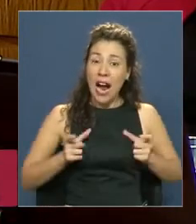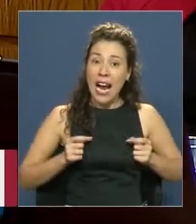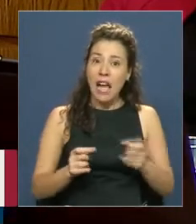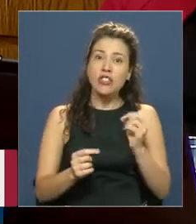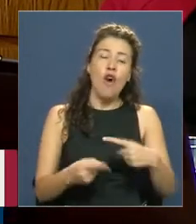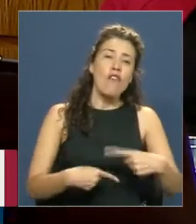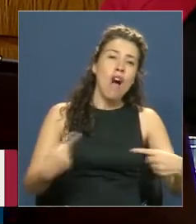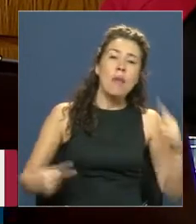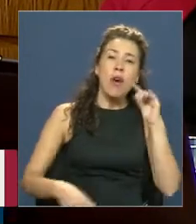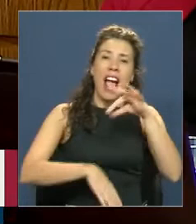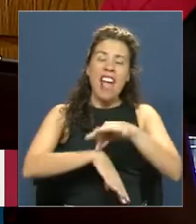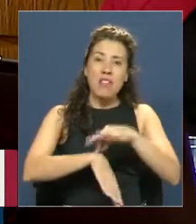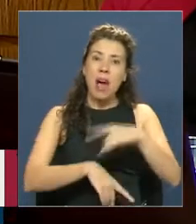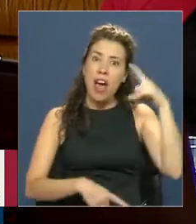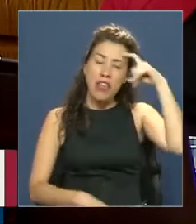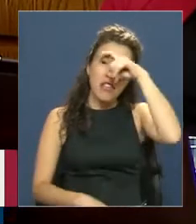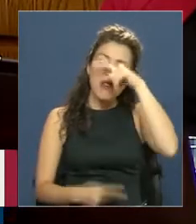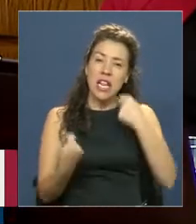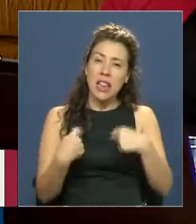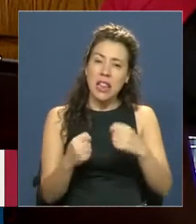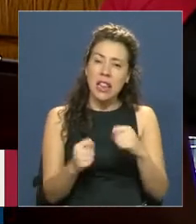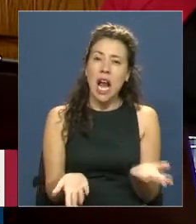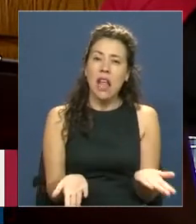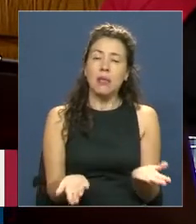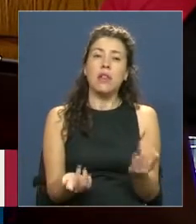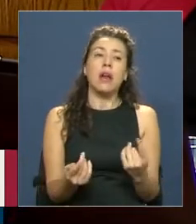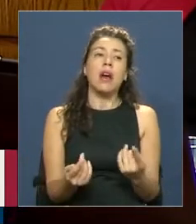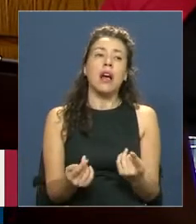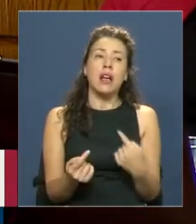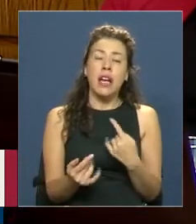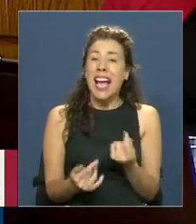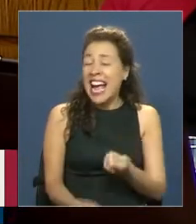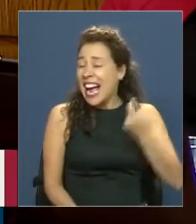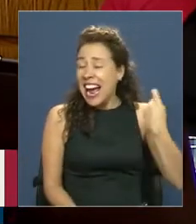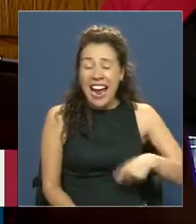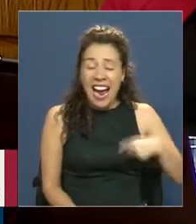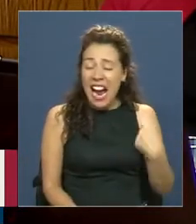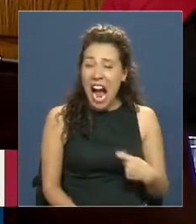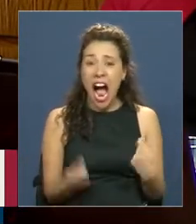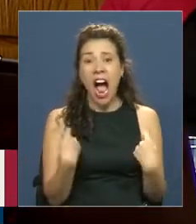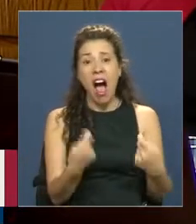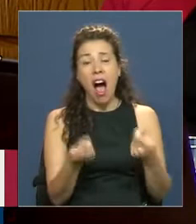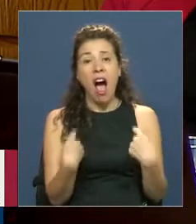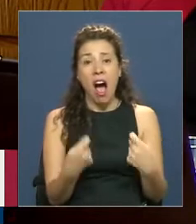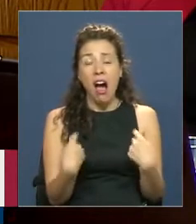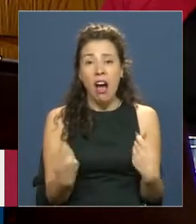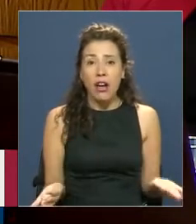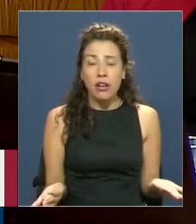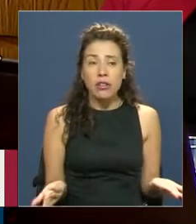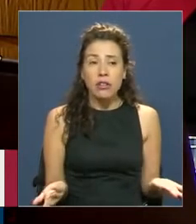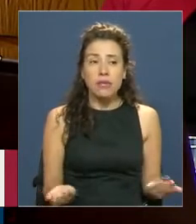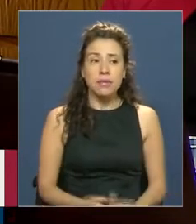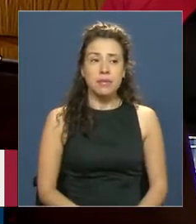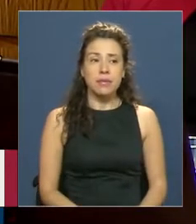alguna patología difícil de tratar, por lo mismo, más cara y más costosa para cualquiera,